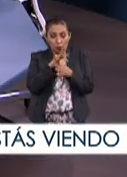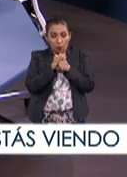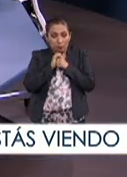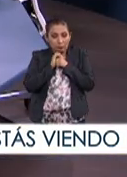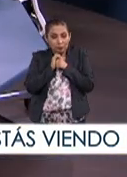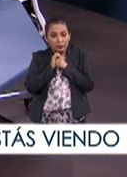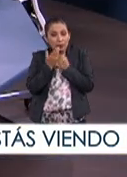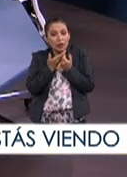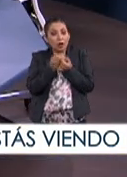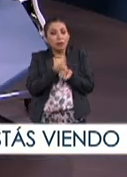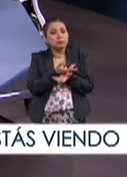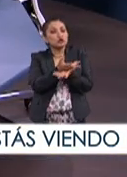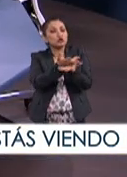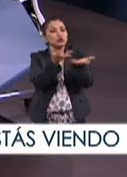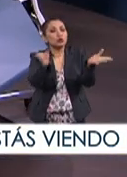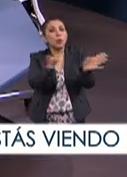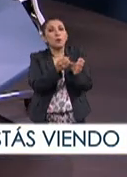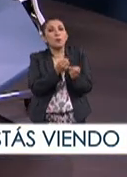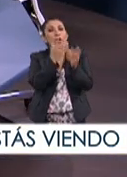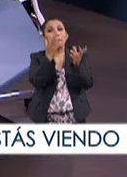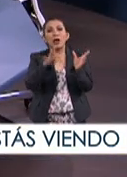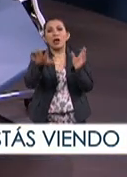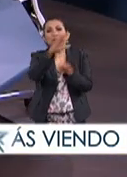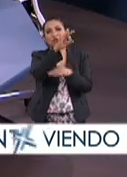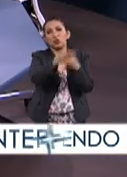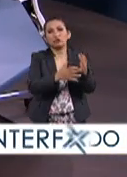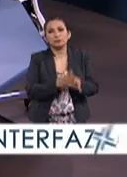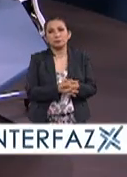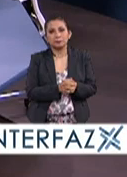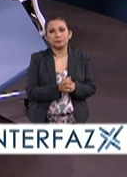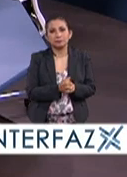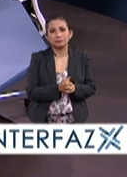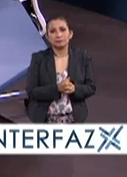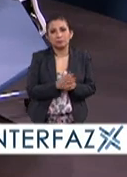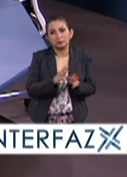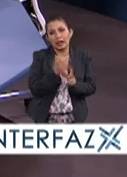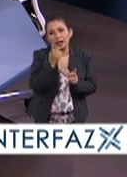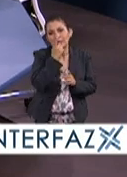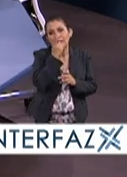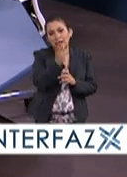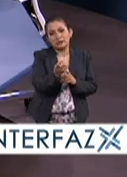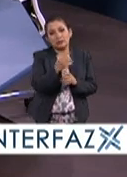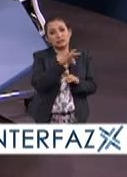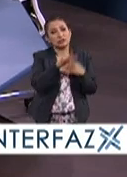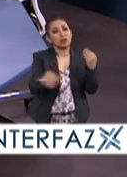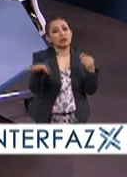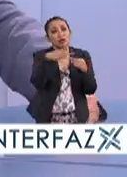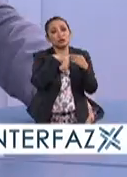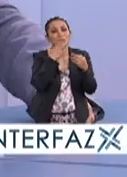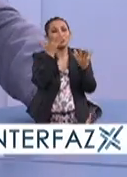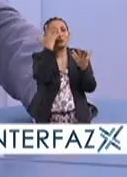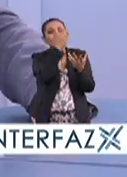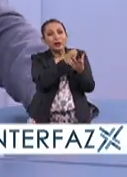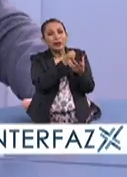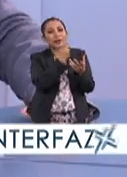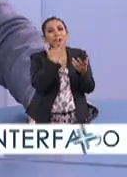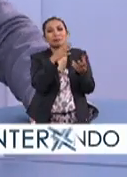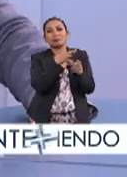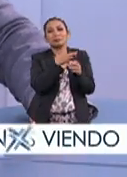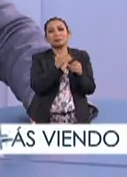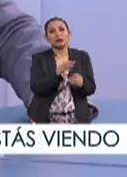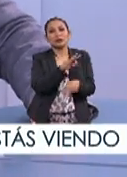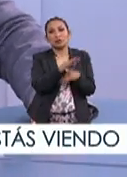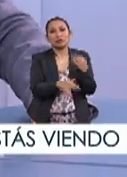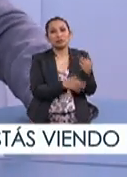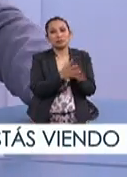y se convierta en una especie de poema popular. Claro. Borges decía que daría toda su obra, absolutamente